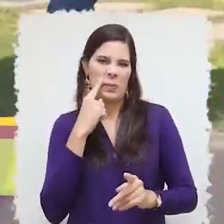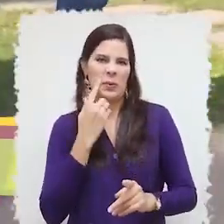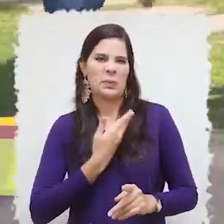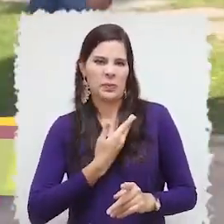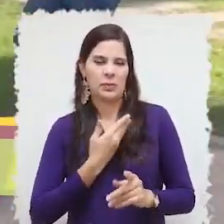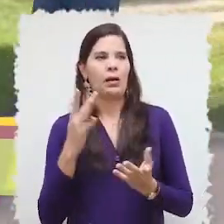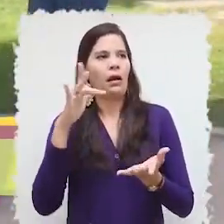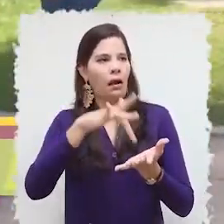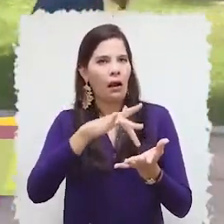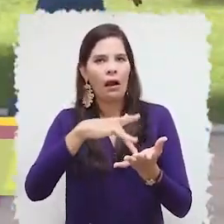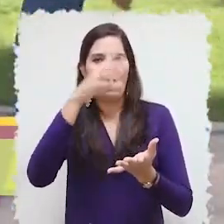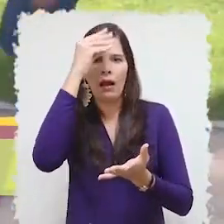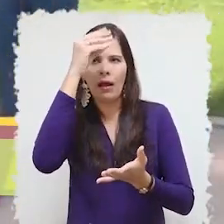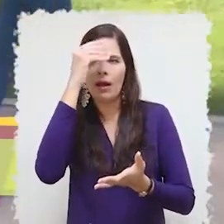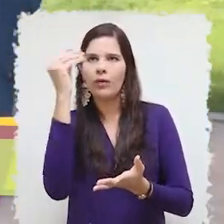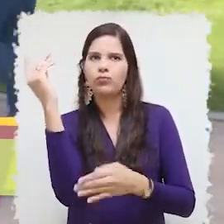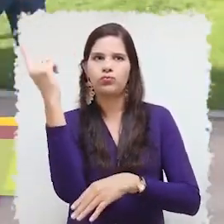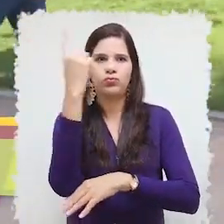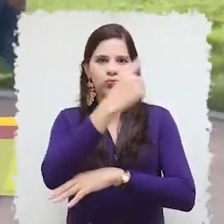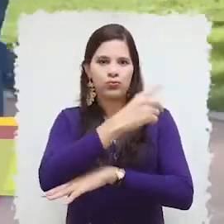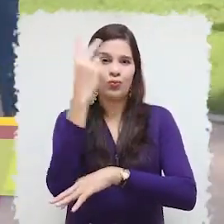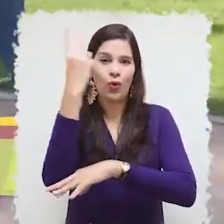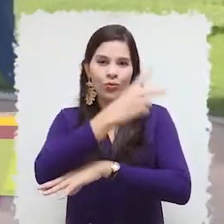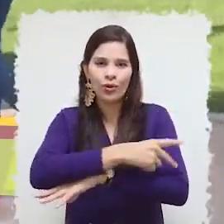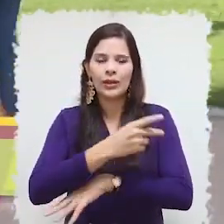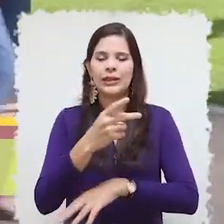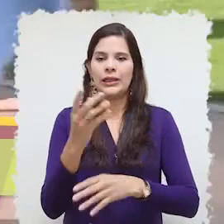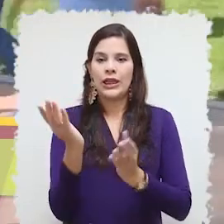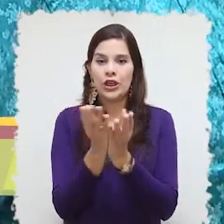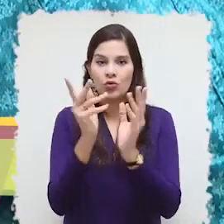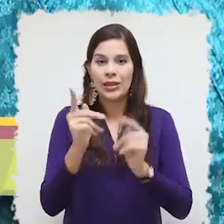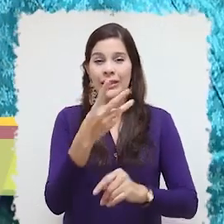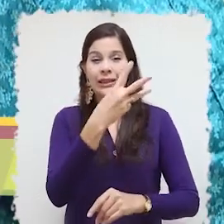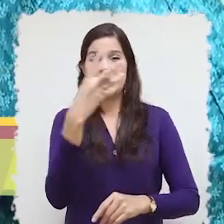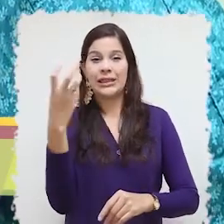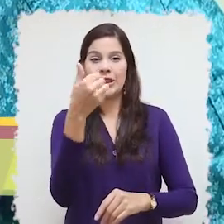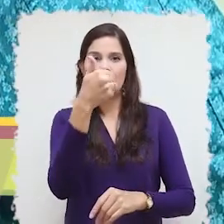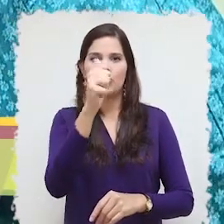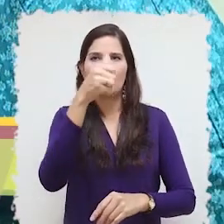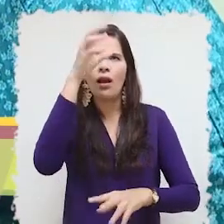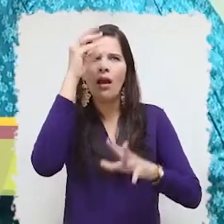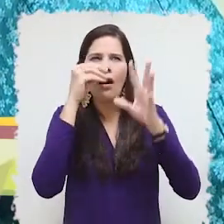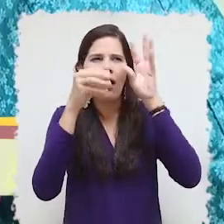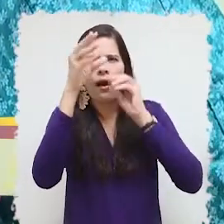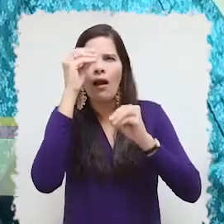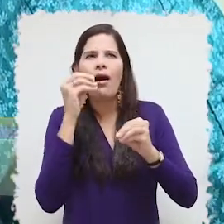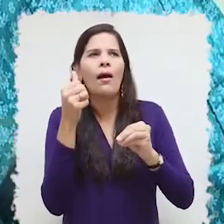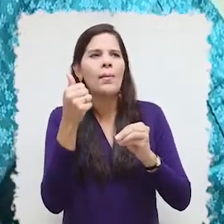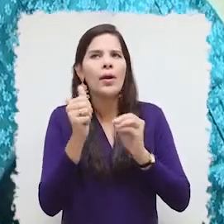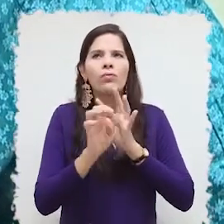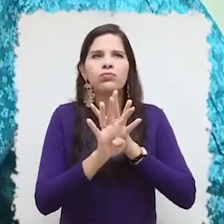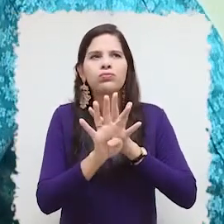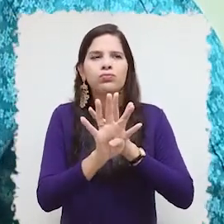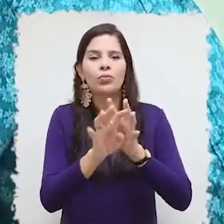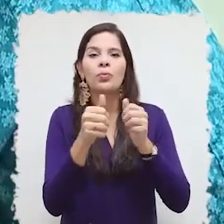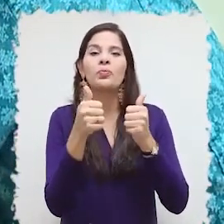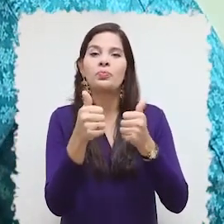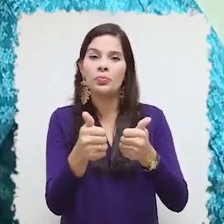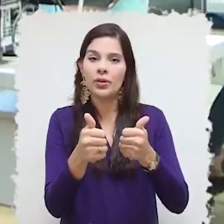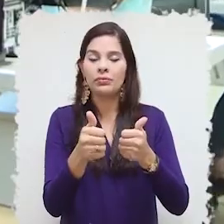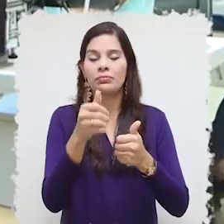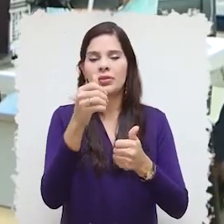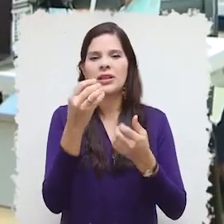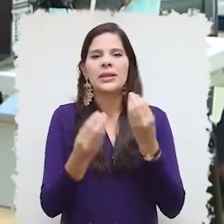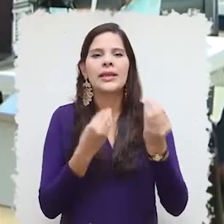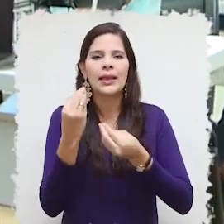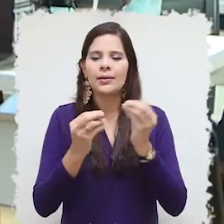de familia la jornada de inducción que recibieron los 310 aspirantes al programa Talento Magdalena, por medio del cual se